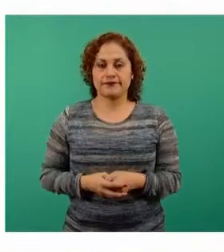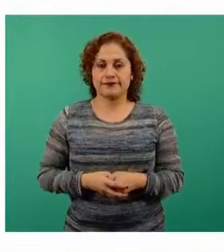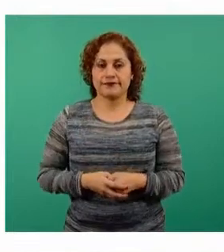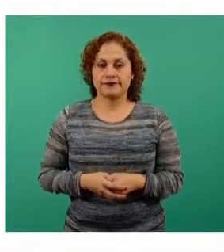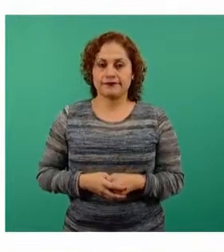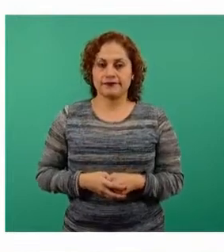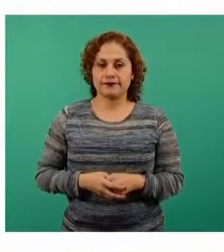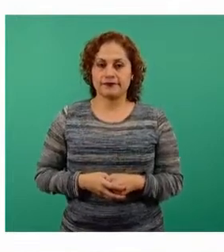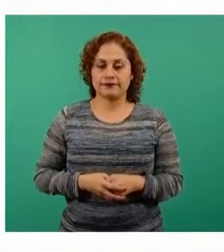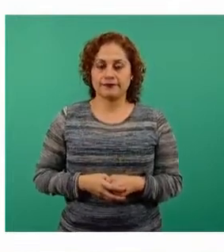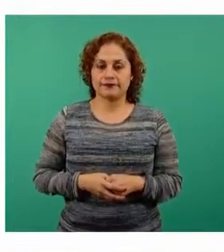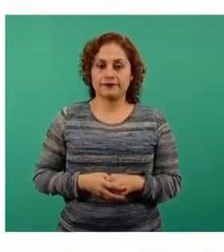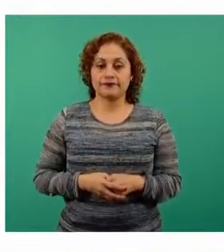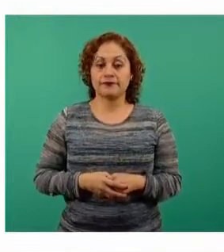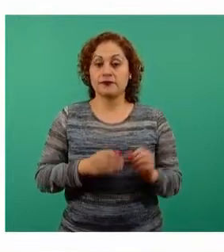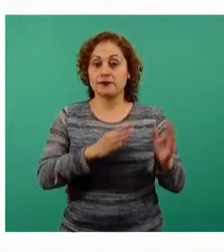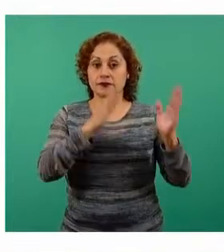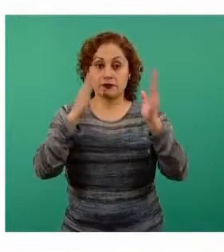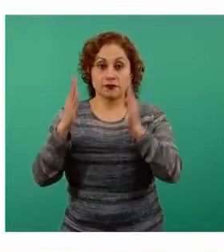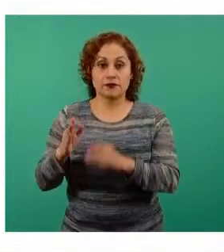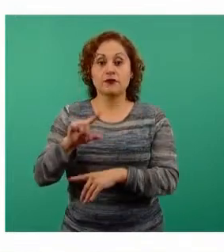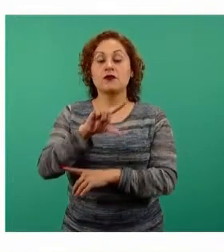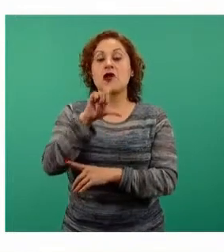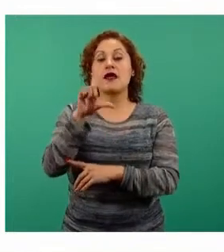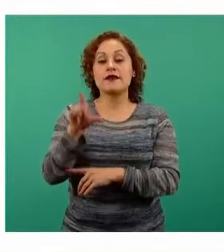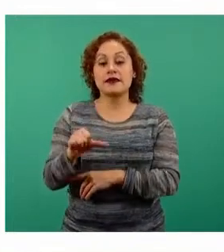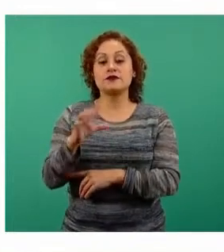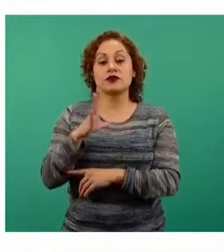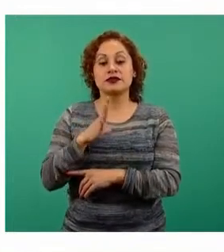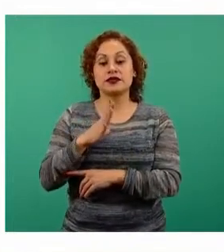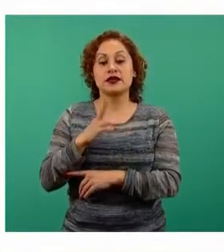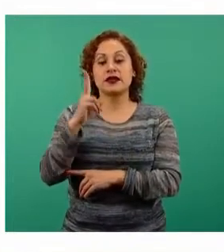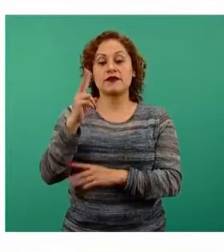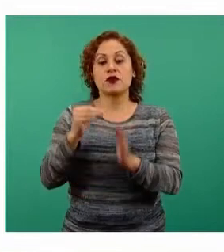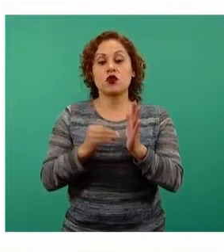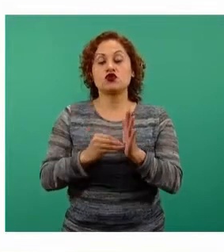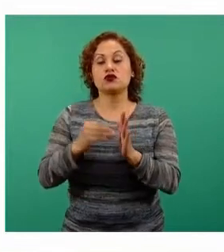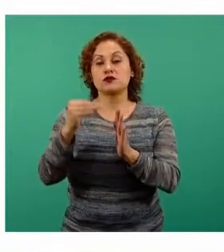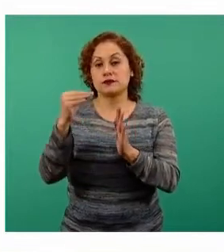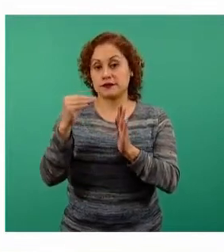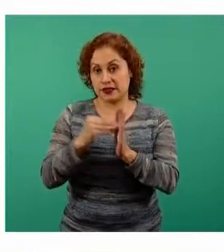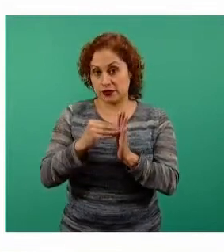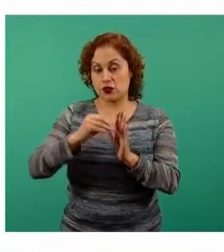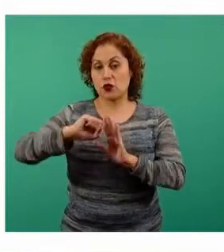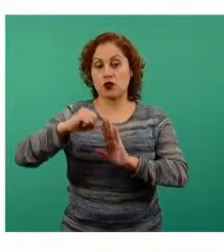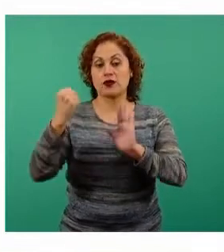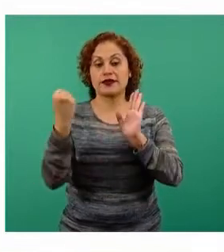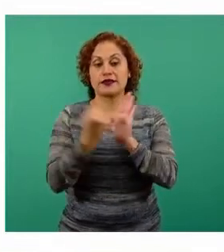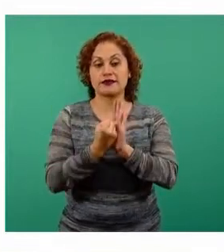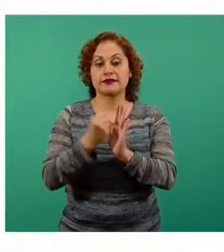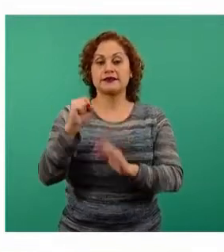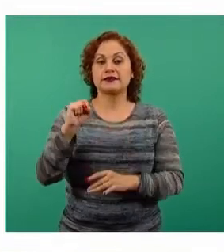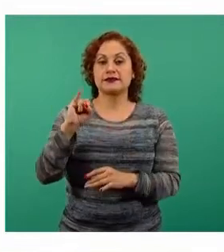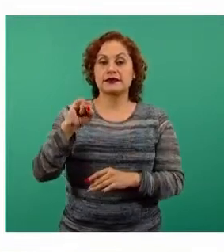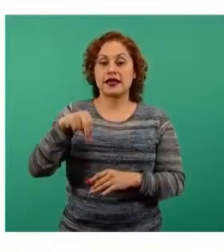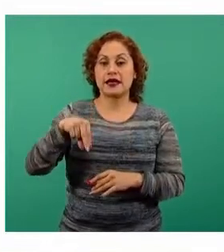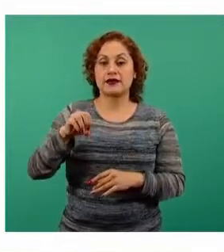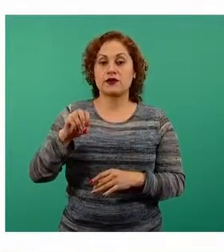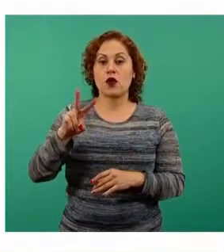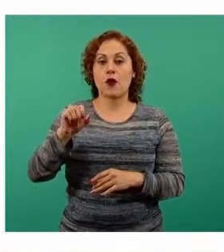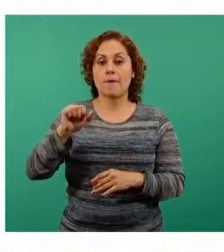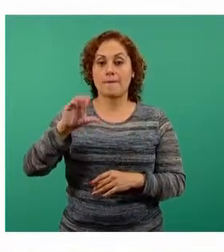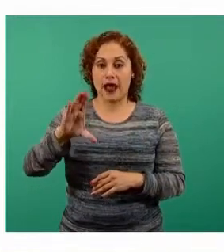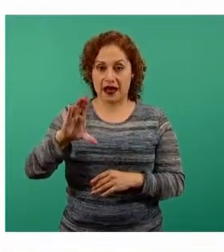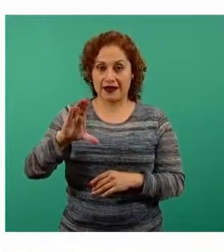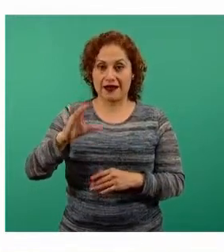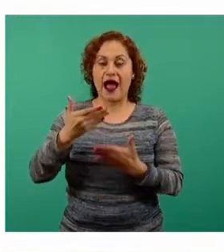hasta el momento en México. Seguirían luego estas 2 millones de vacuna Sinovac, en donde obviamente incluimos el 1